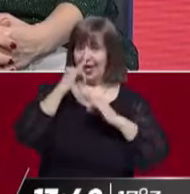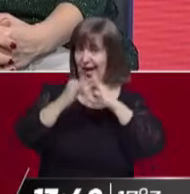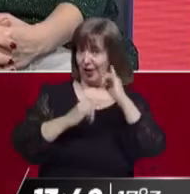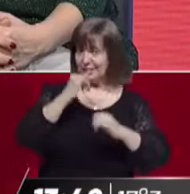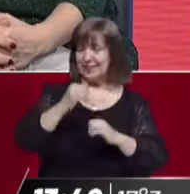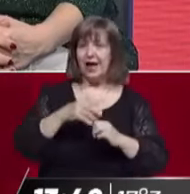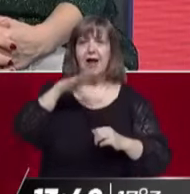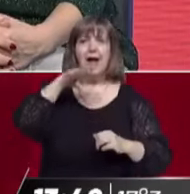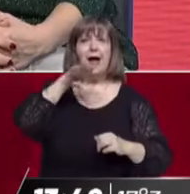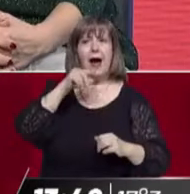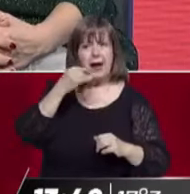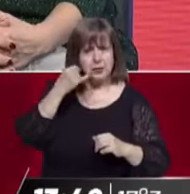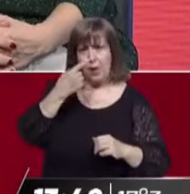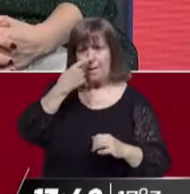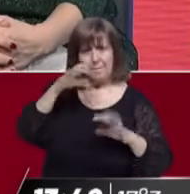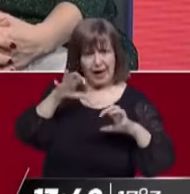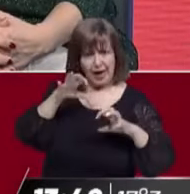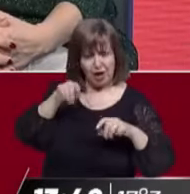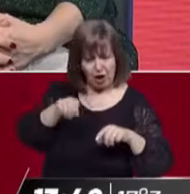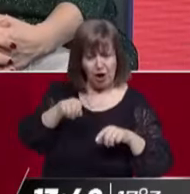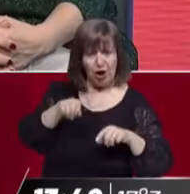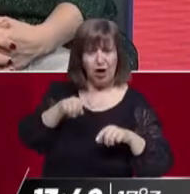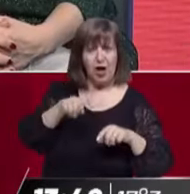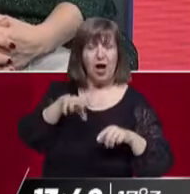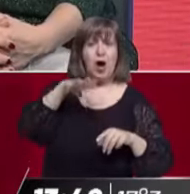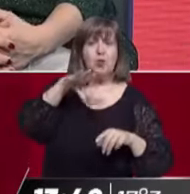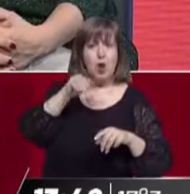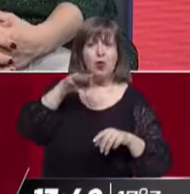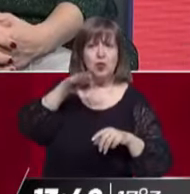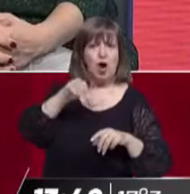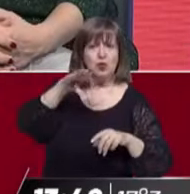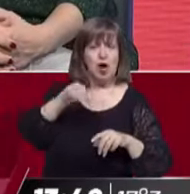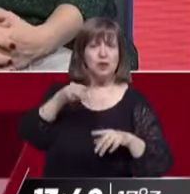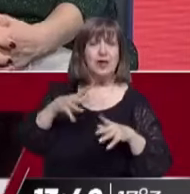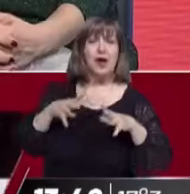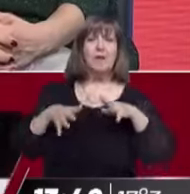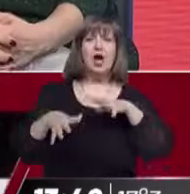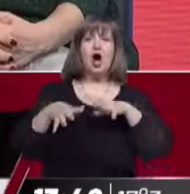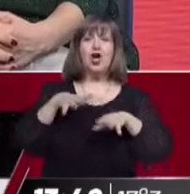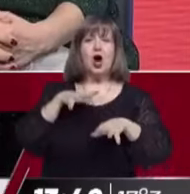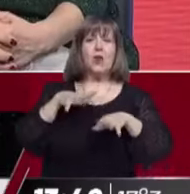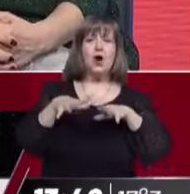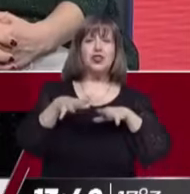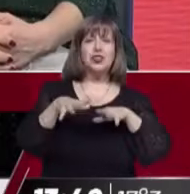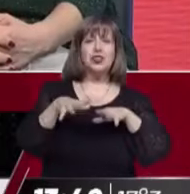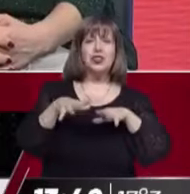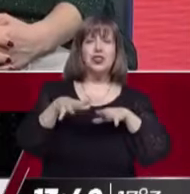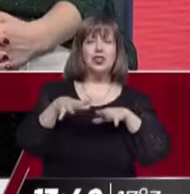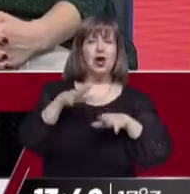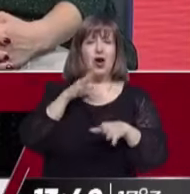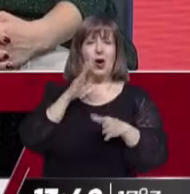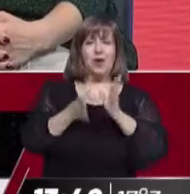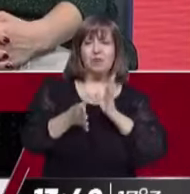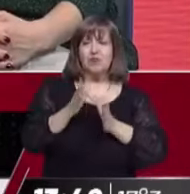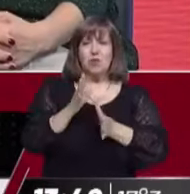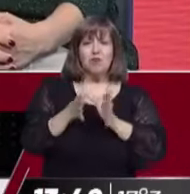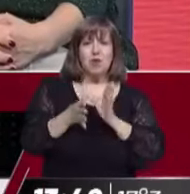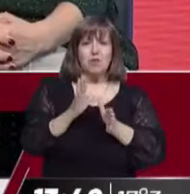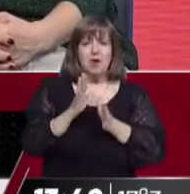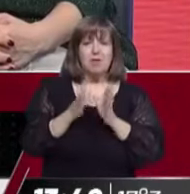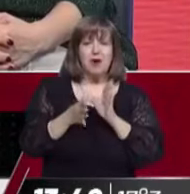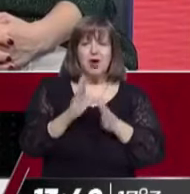no es solo un perro robot, es un perro casi dragón. ¿Por qué? Porque lanza llamas. Sí, sí, es un perro que